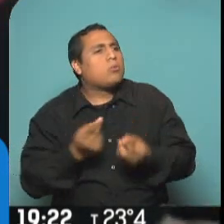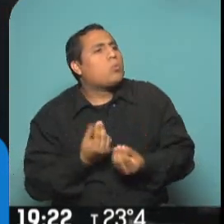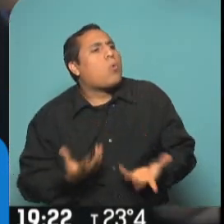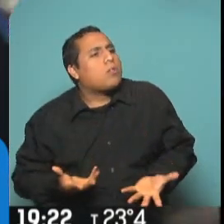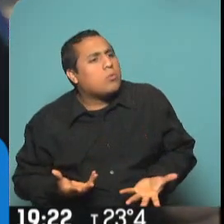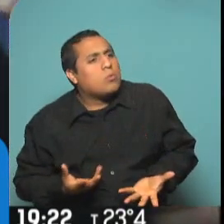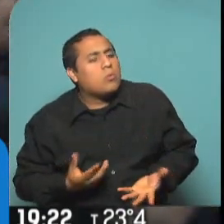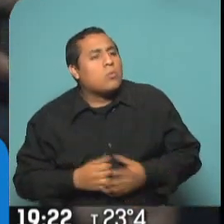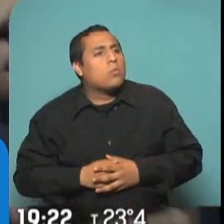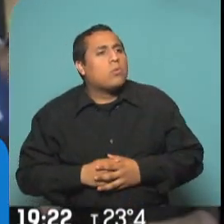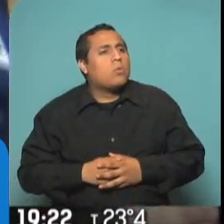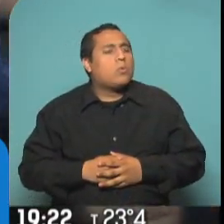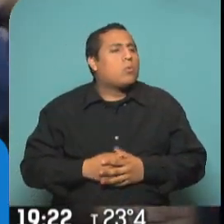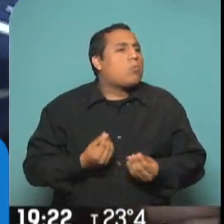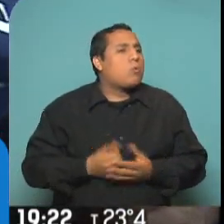No,